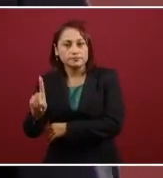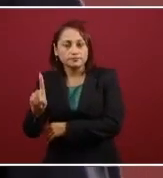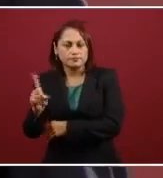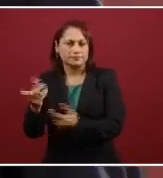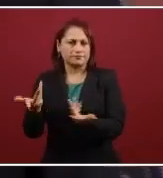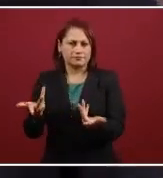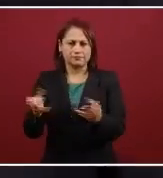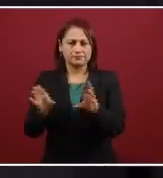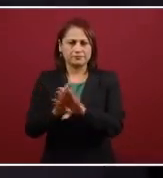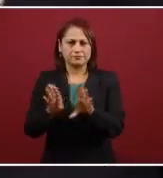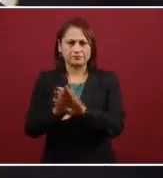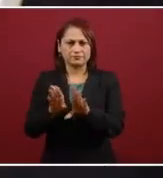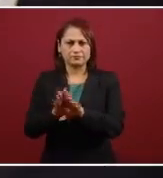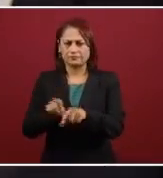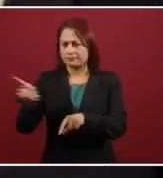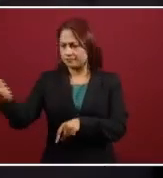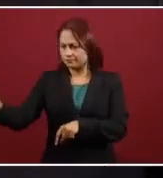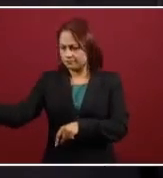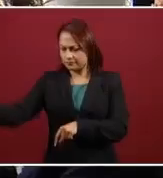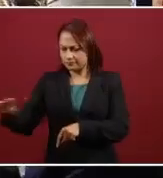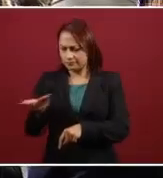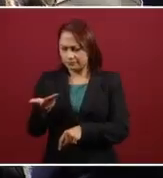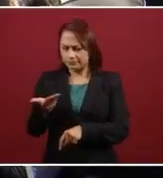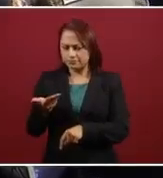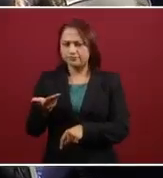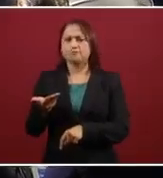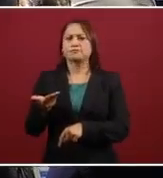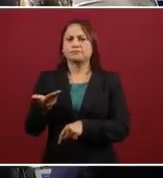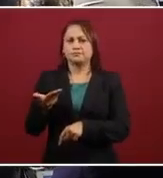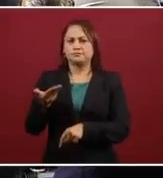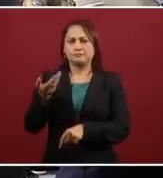presentan un plan de desarrollo y lo veo